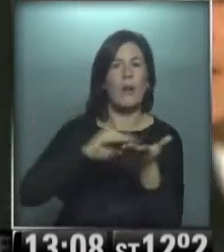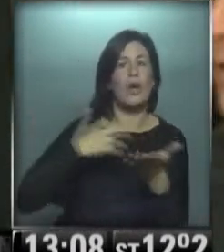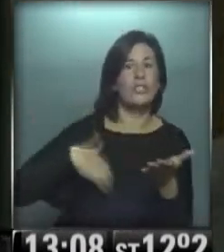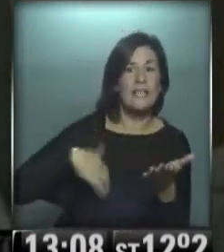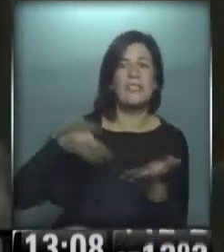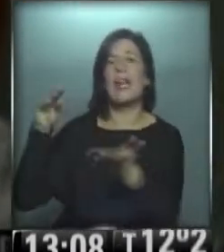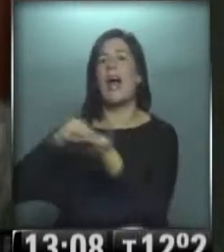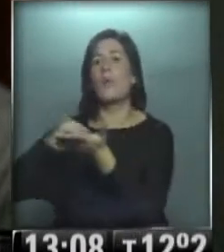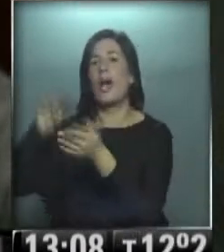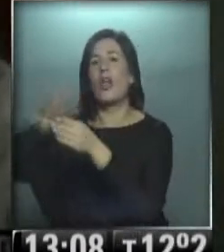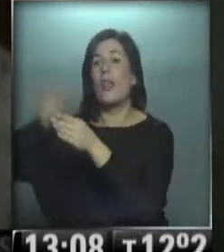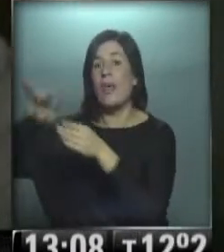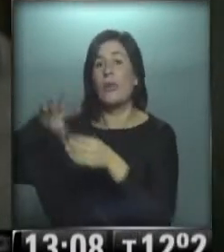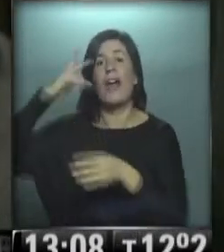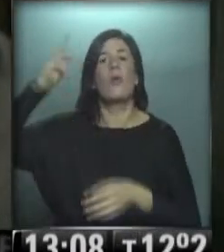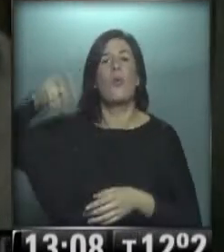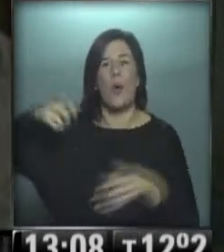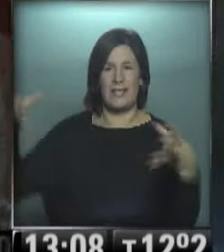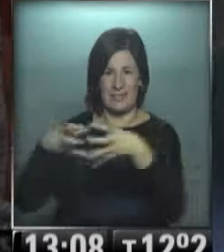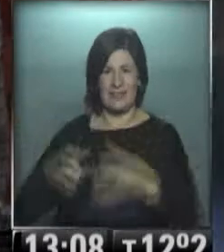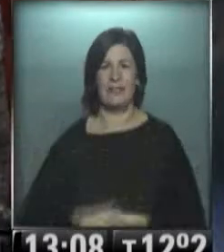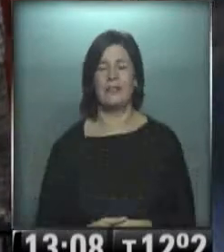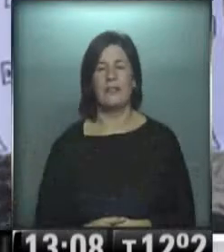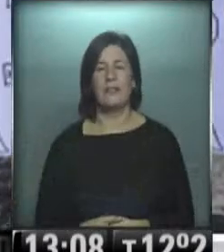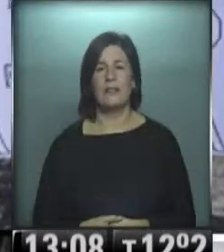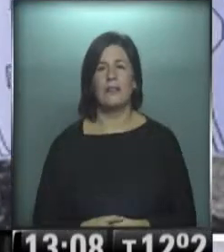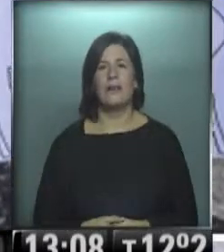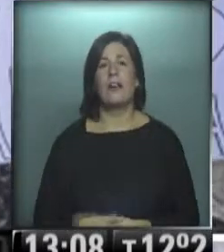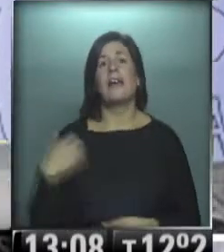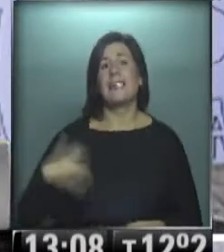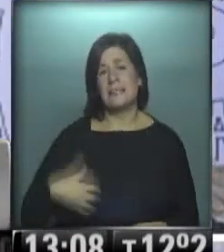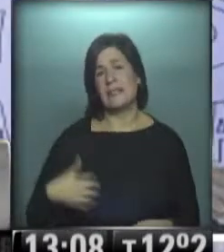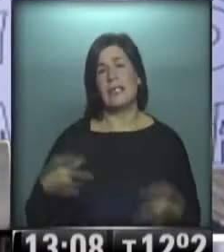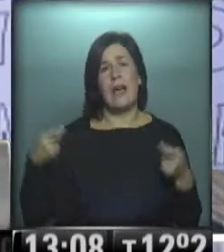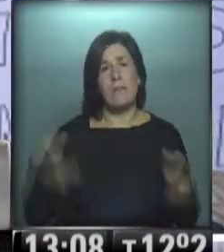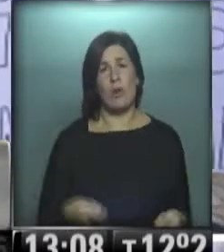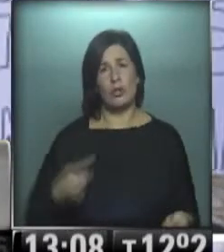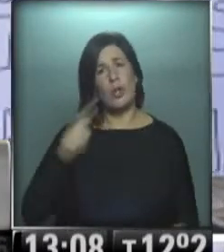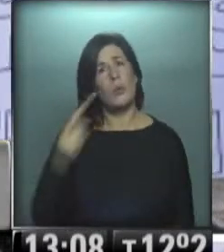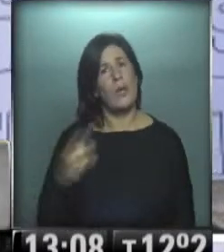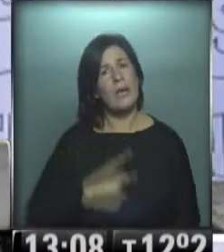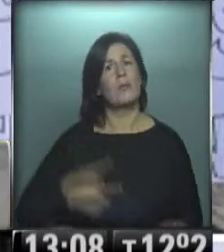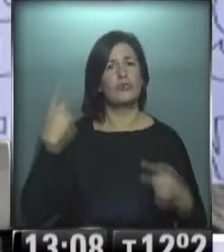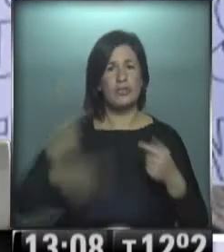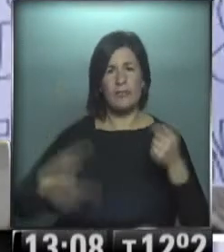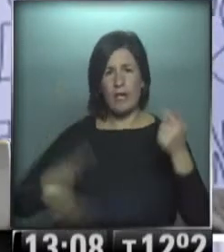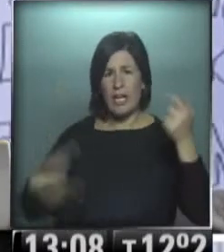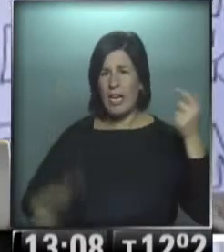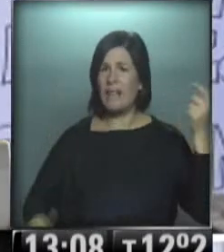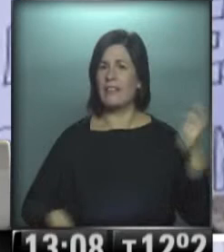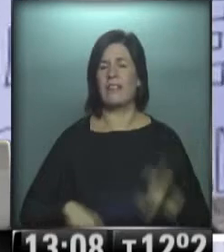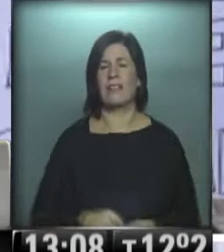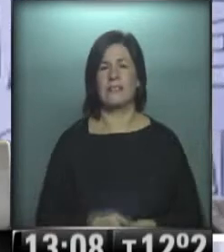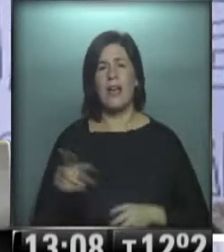abogados argentinos con el juez Tomás Grieza. Y este reclamo argentino y el apoyo se ve reflejado de diferentes formas. Y esta es